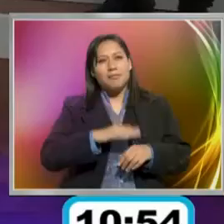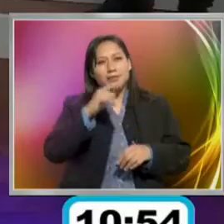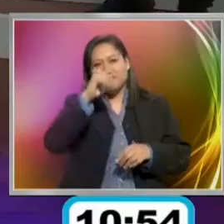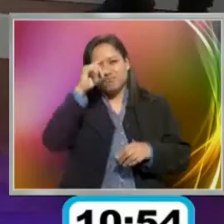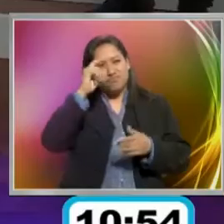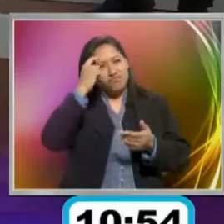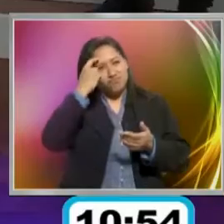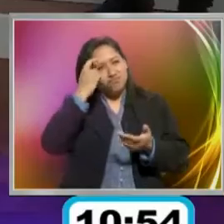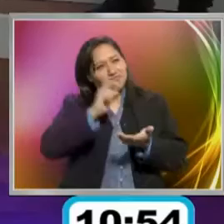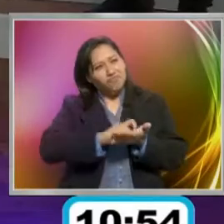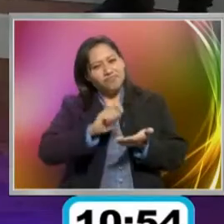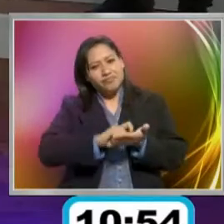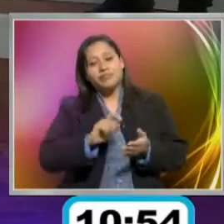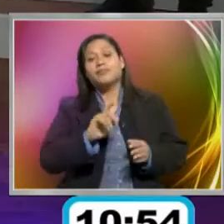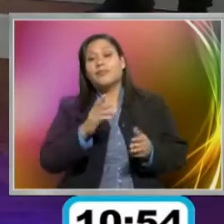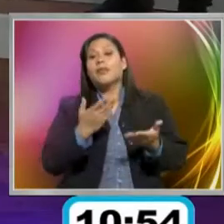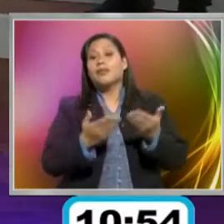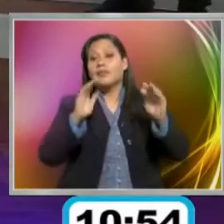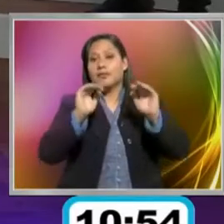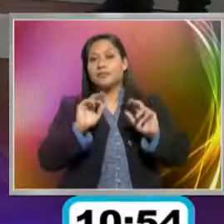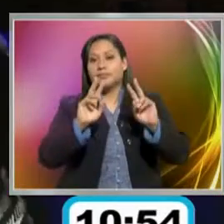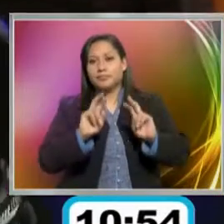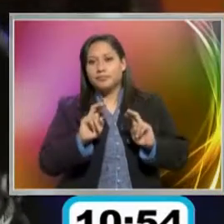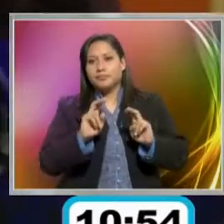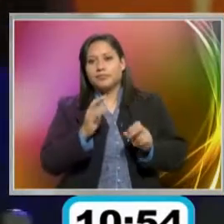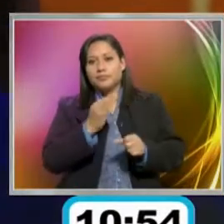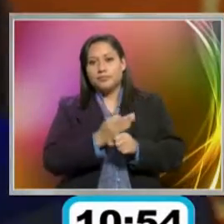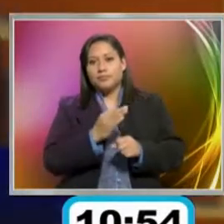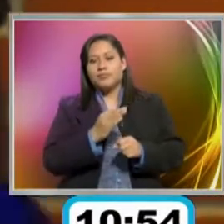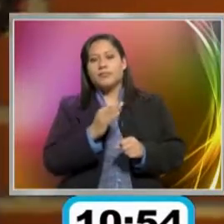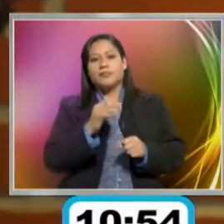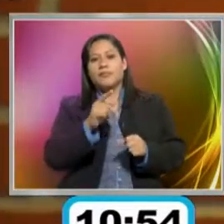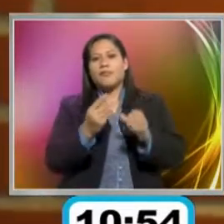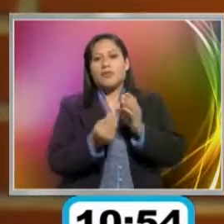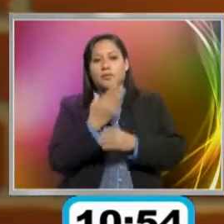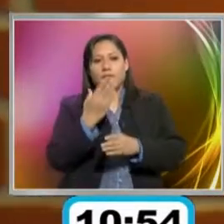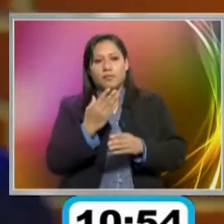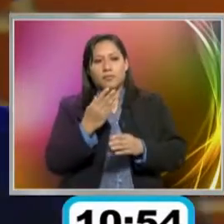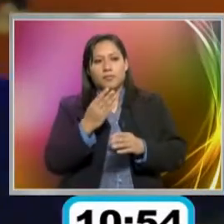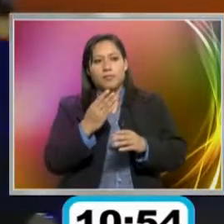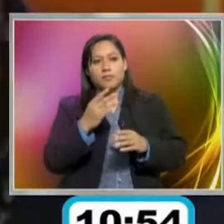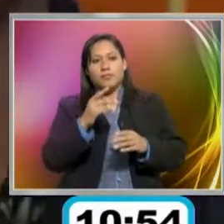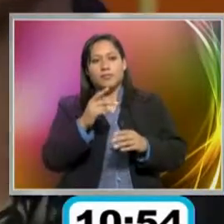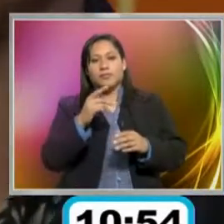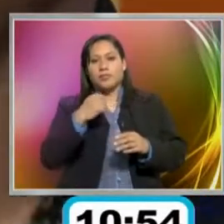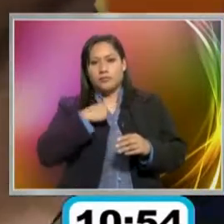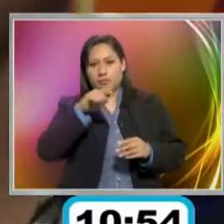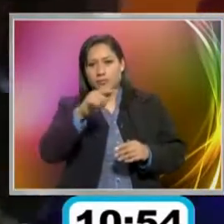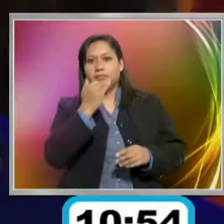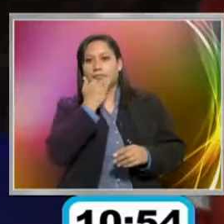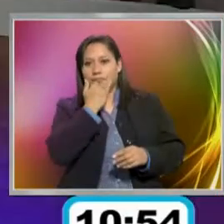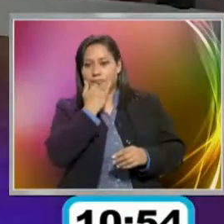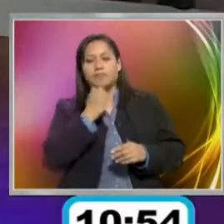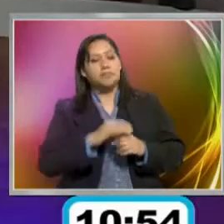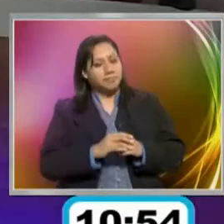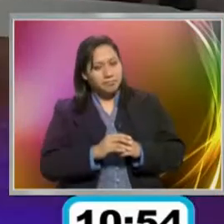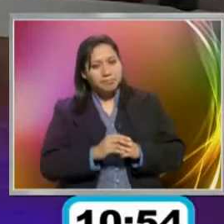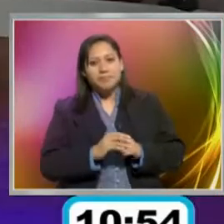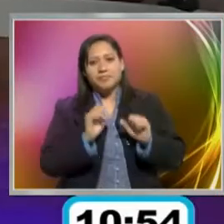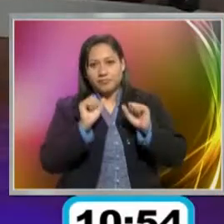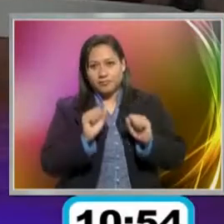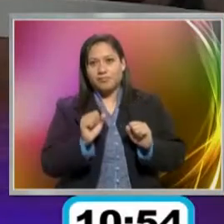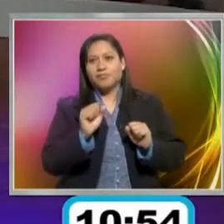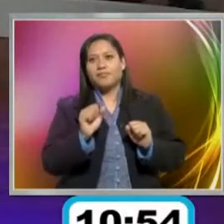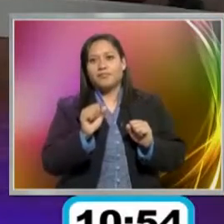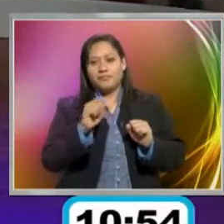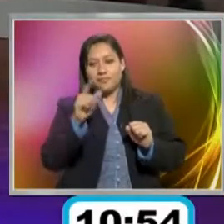creatividad. La Oye, creatividad. ¿y ahora qué vamos a escuchar? Ahorita vamos a escuchar algo también de lo más nuevo, que ya por título, Te Perdono. Mira, seguramente a esta que le